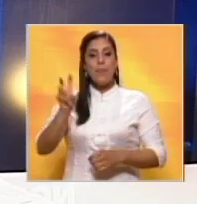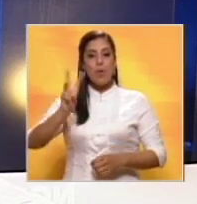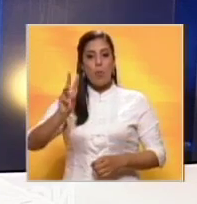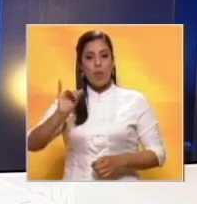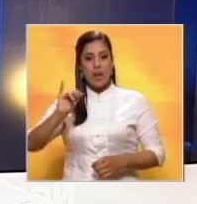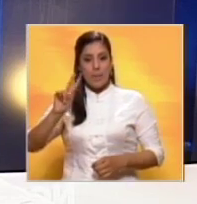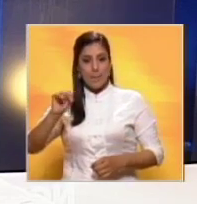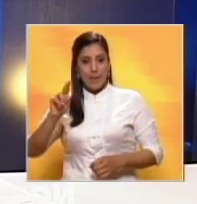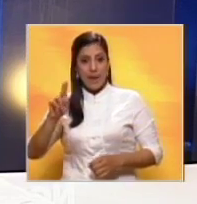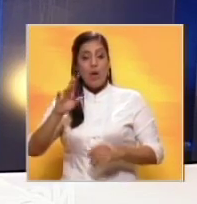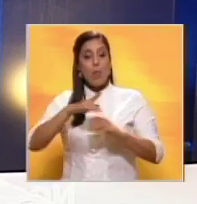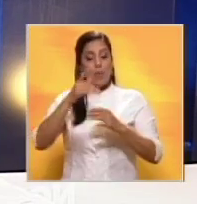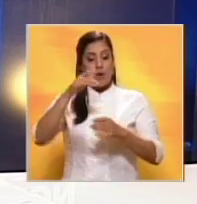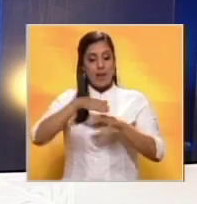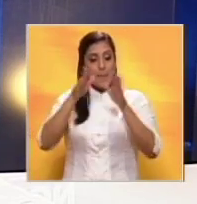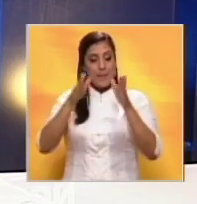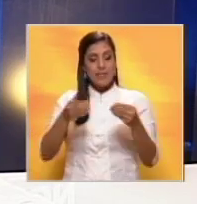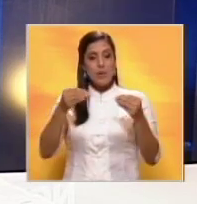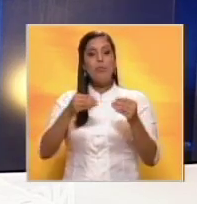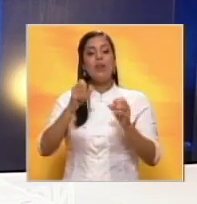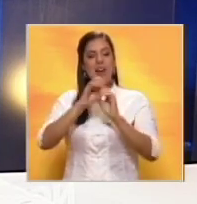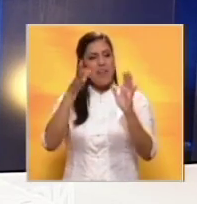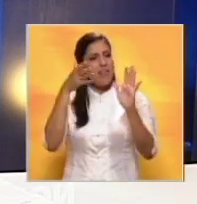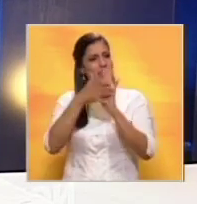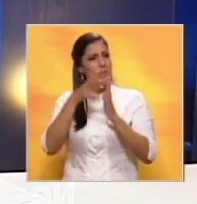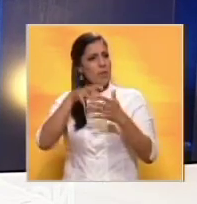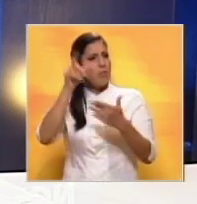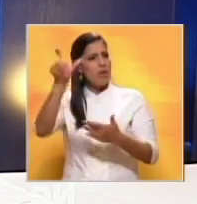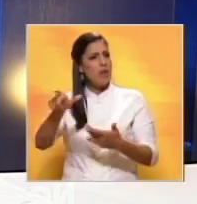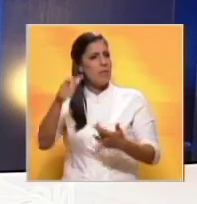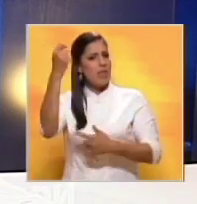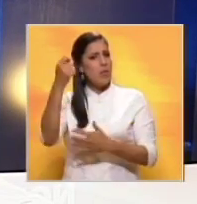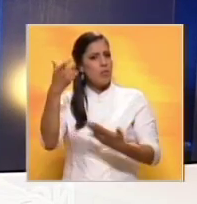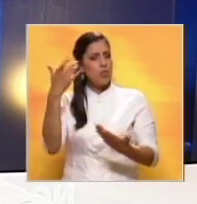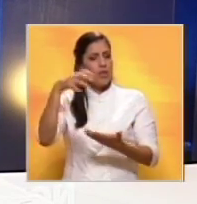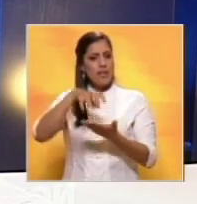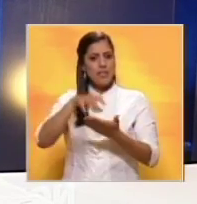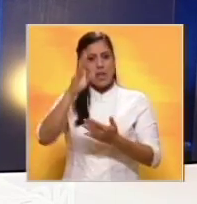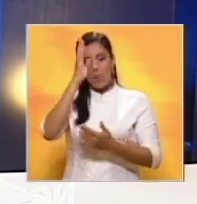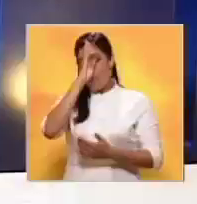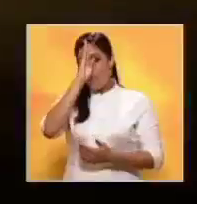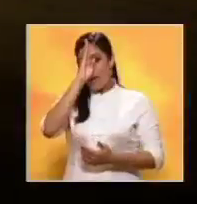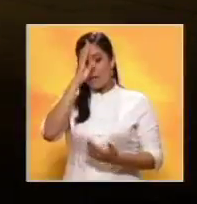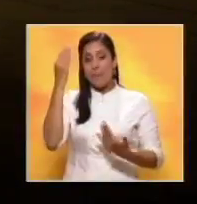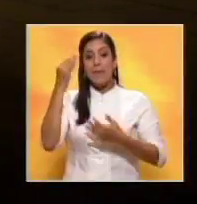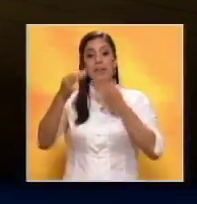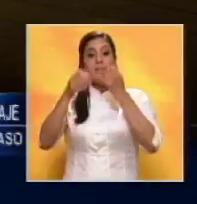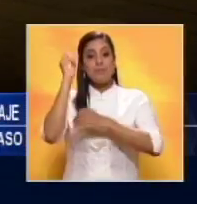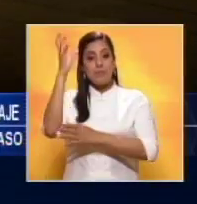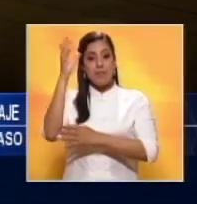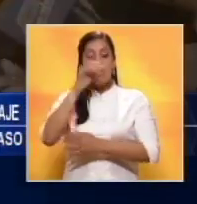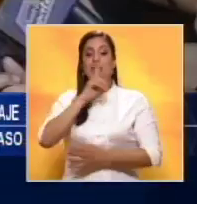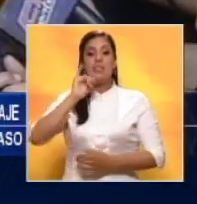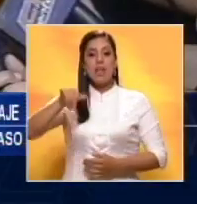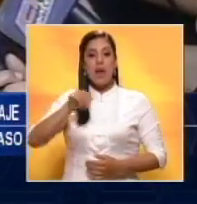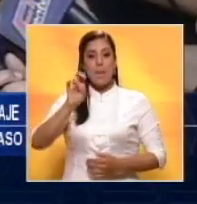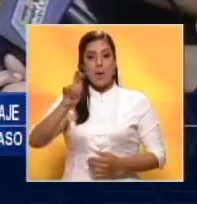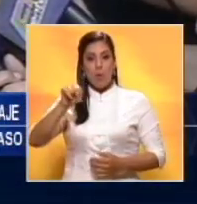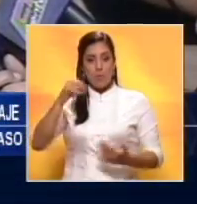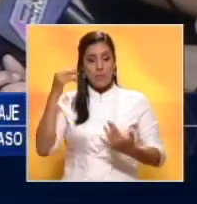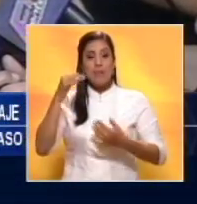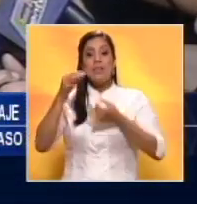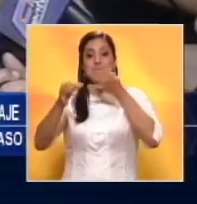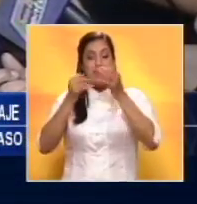Azuaje, luego de que el Ministerio Público pidiese que se aclarara la situación del parlamentario del Estado Barinas. El ponente, Juan Luis